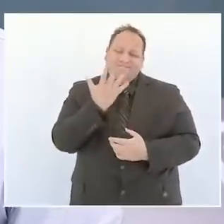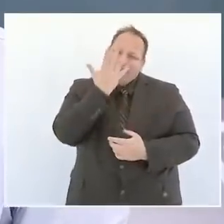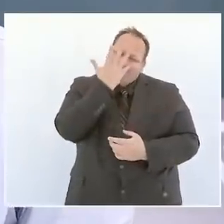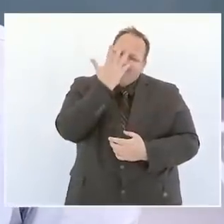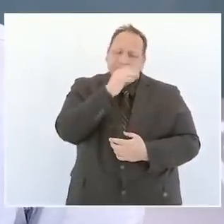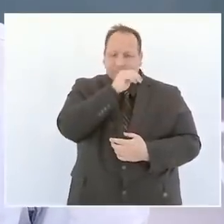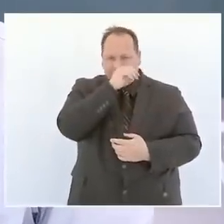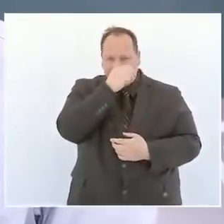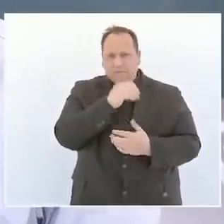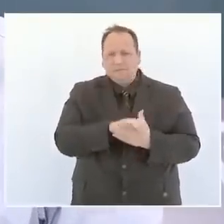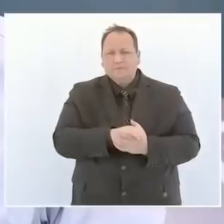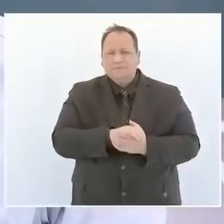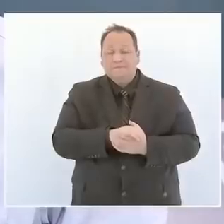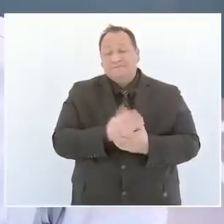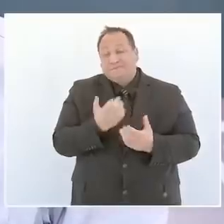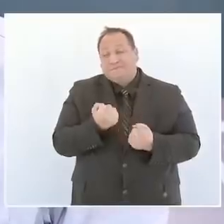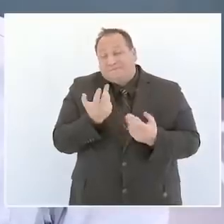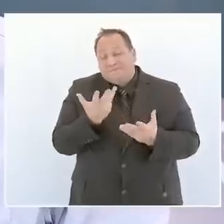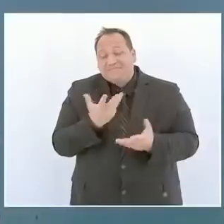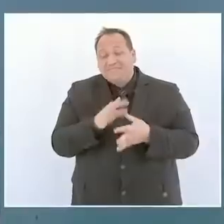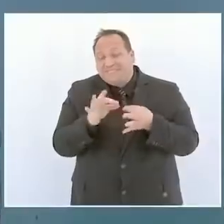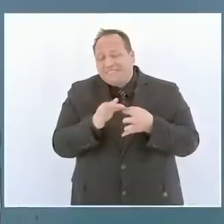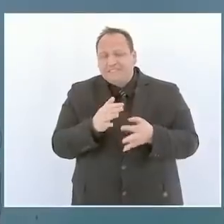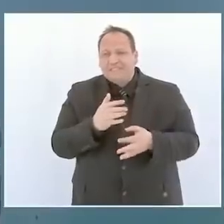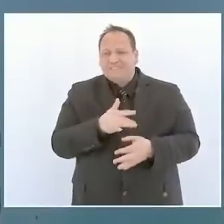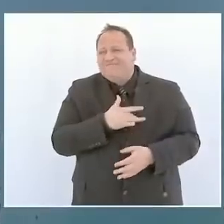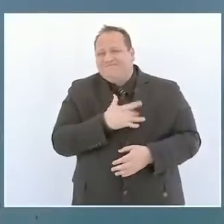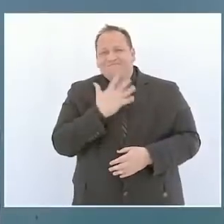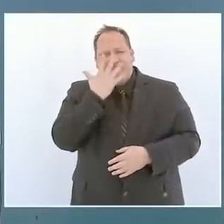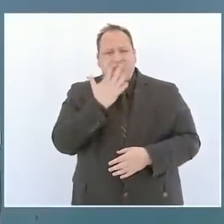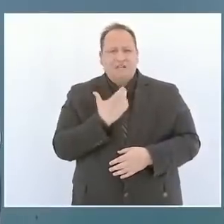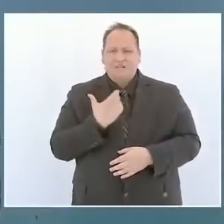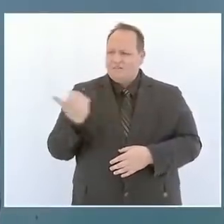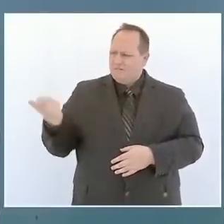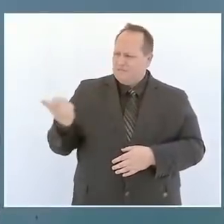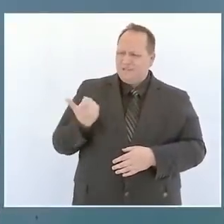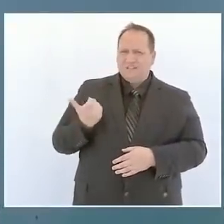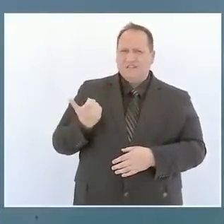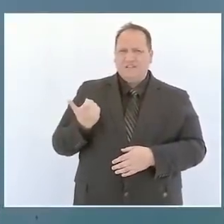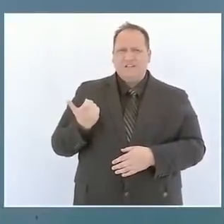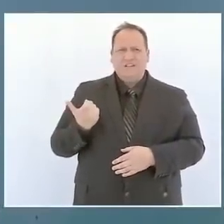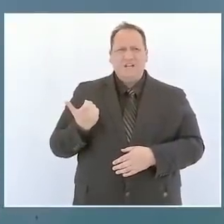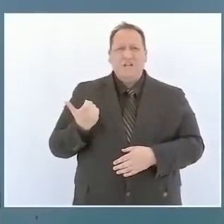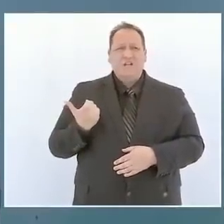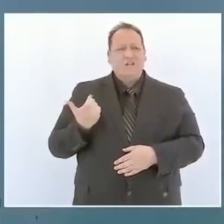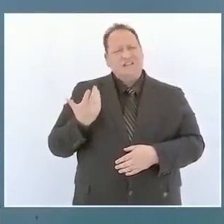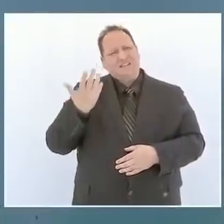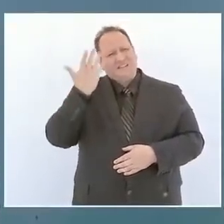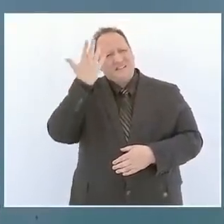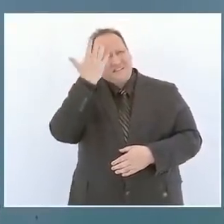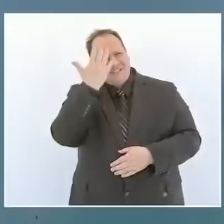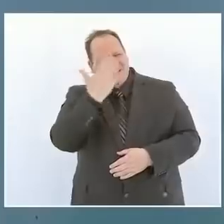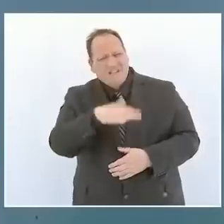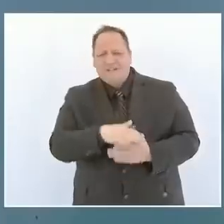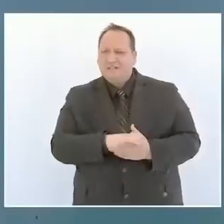hasta decirlo, era el salario mínimo más bajo